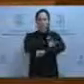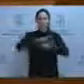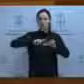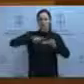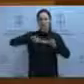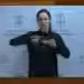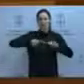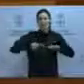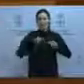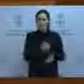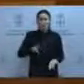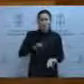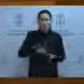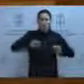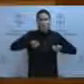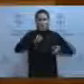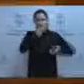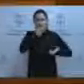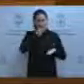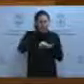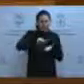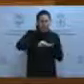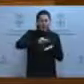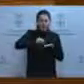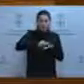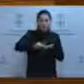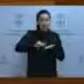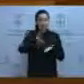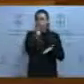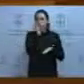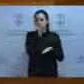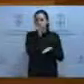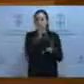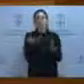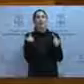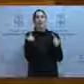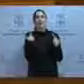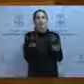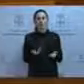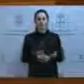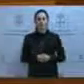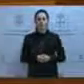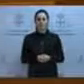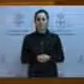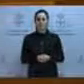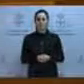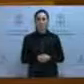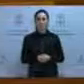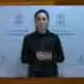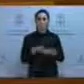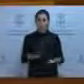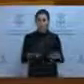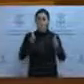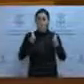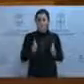gasto que llevan a las familias a asumir al inicio del curso escolar. Y frente a